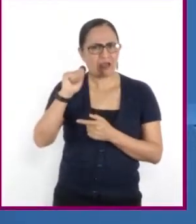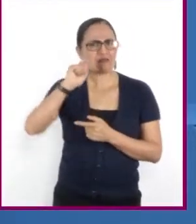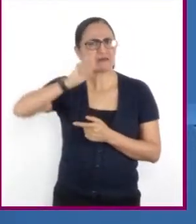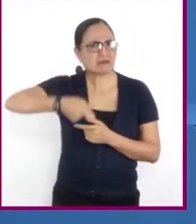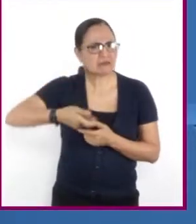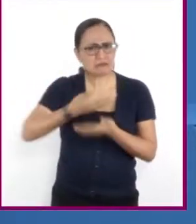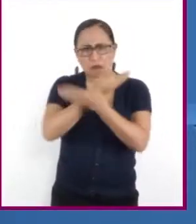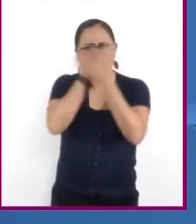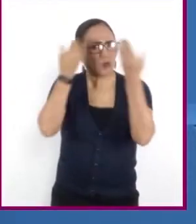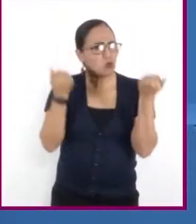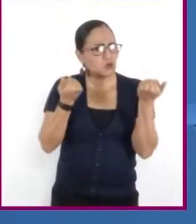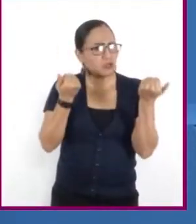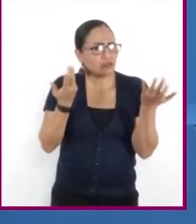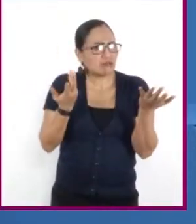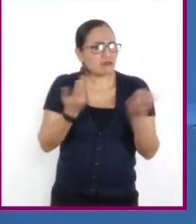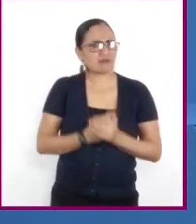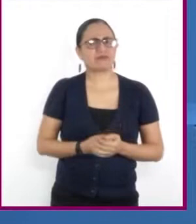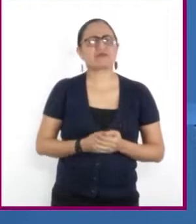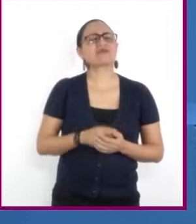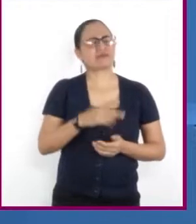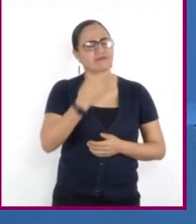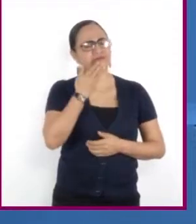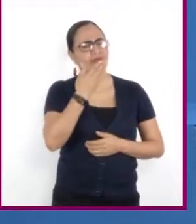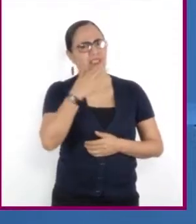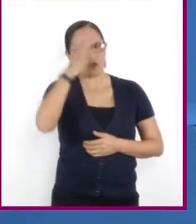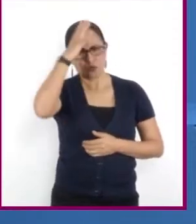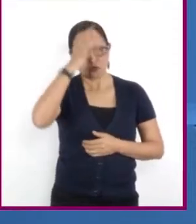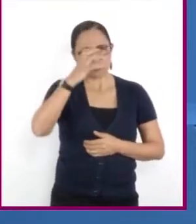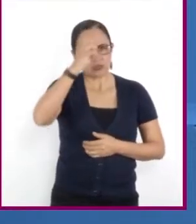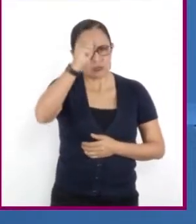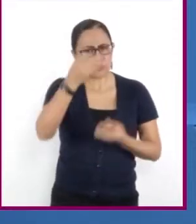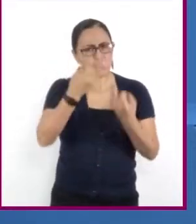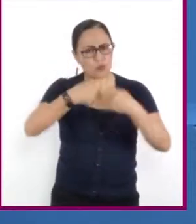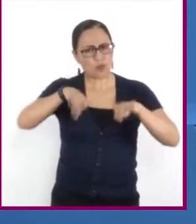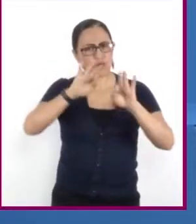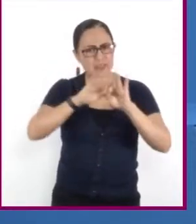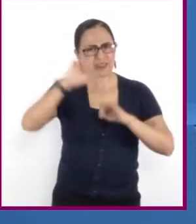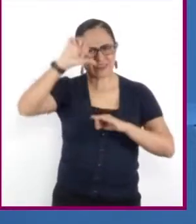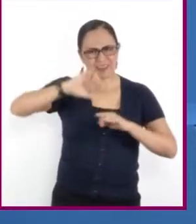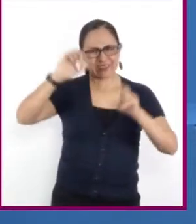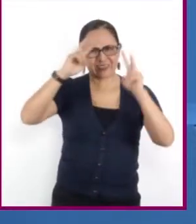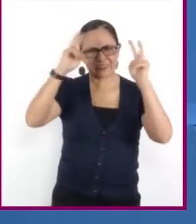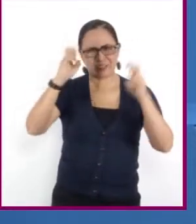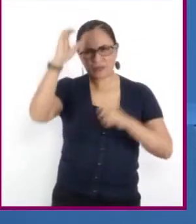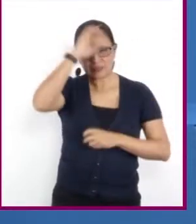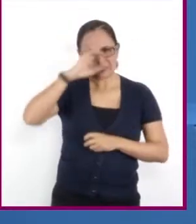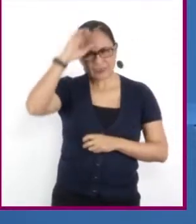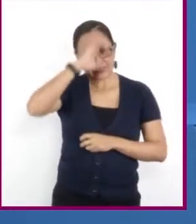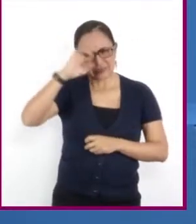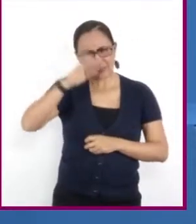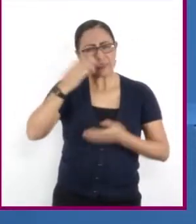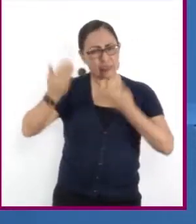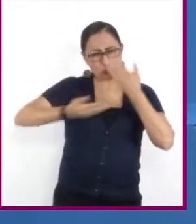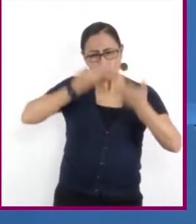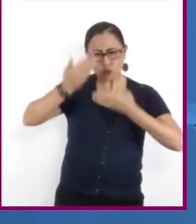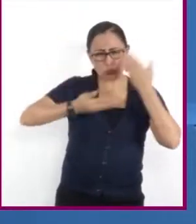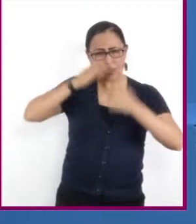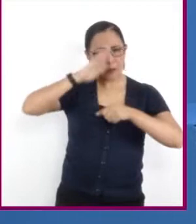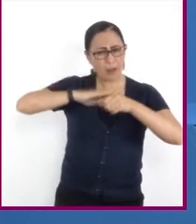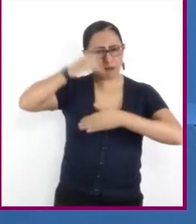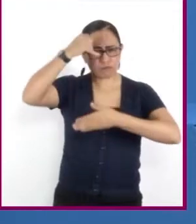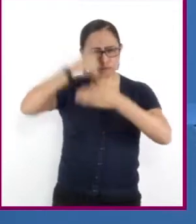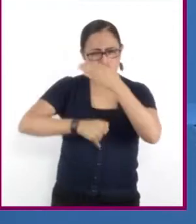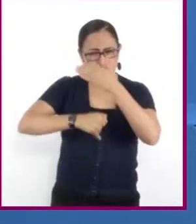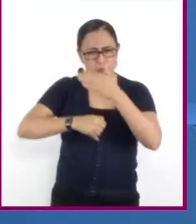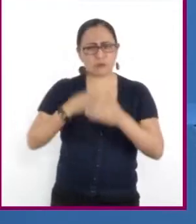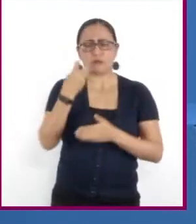que lo mencionas, Enrique, ya que es un concepto importante en ciencias, así que es necesario estudiarlo detalladamente. Por